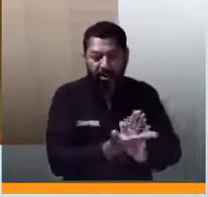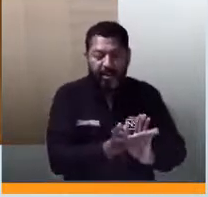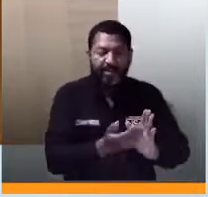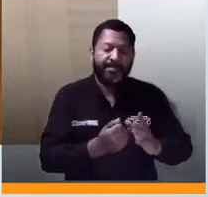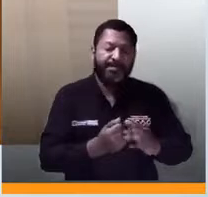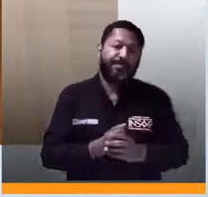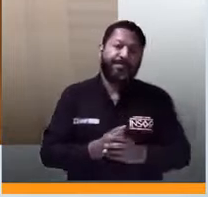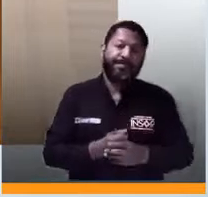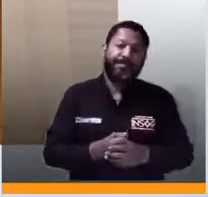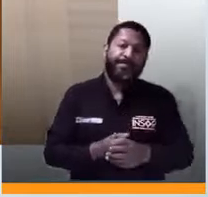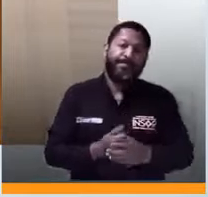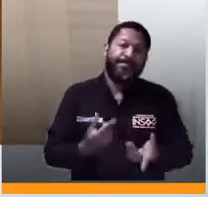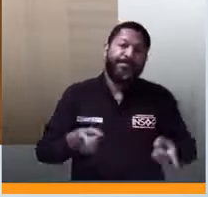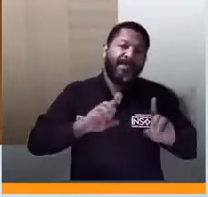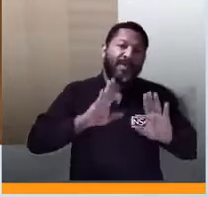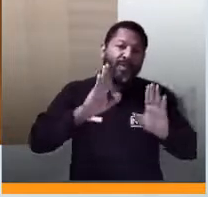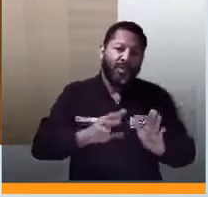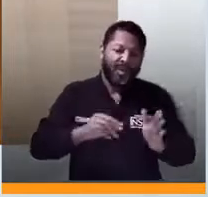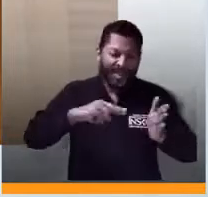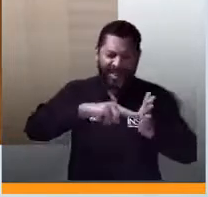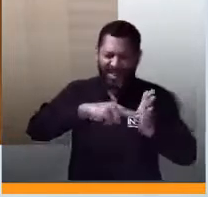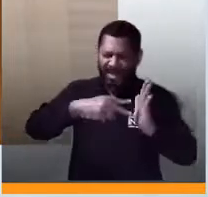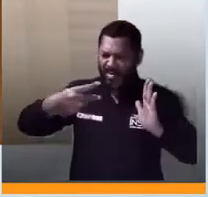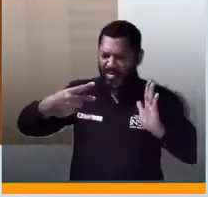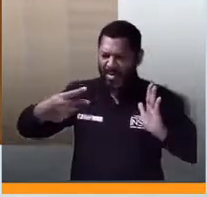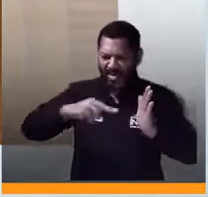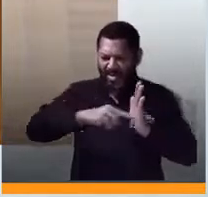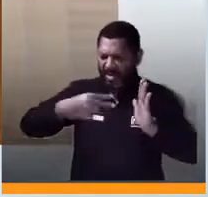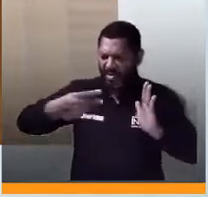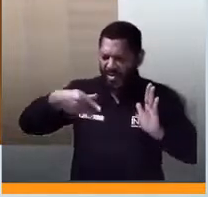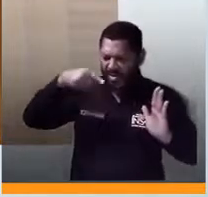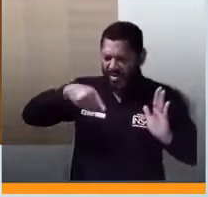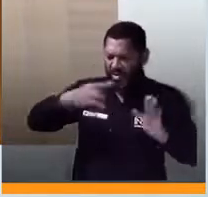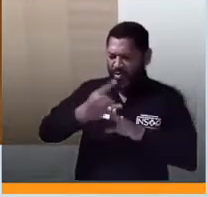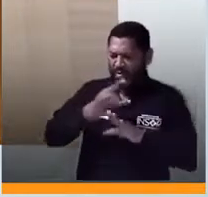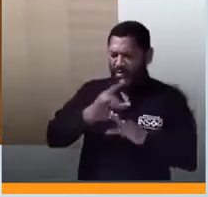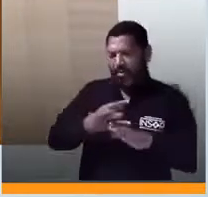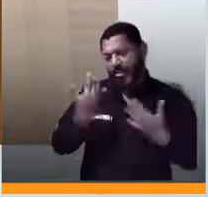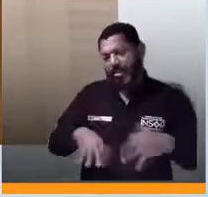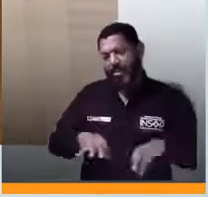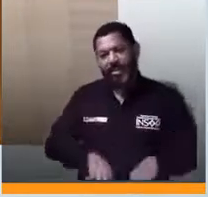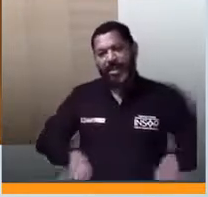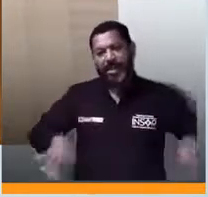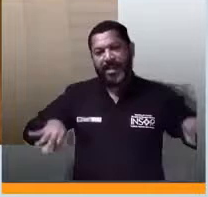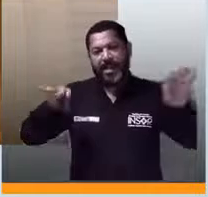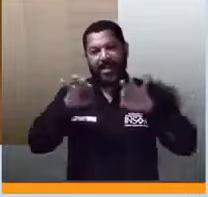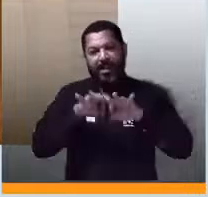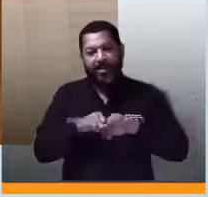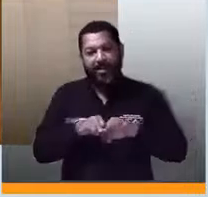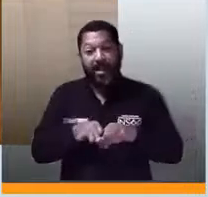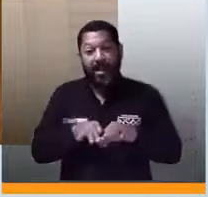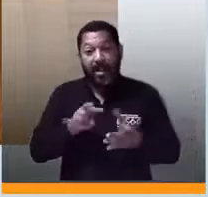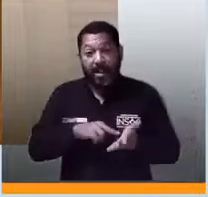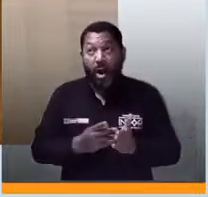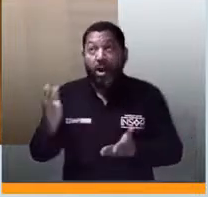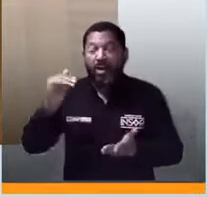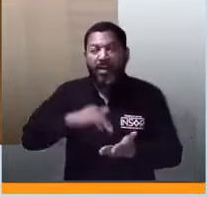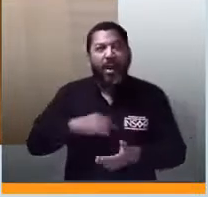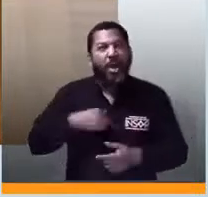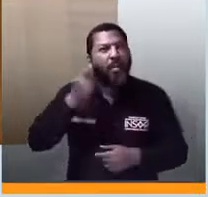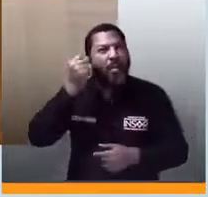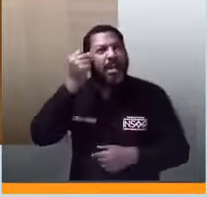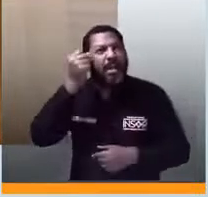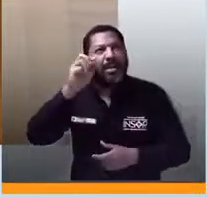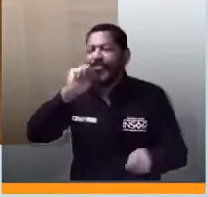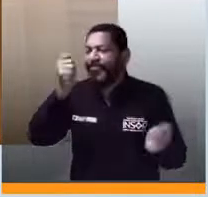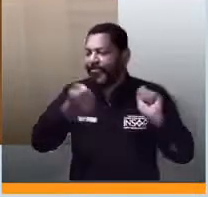Y obviamente el papel de la tecnología, que es fundamental porque nos ha permitido resignificar tanto la